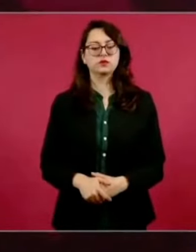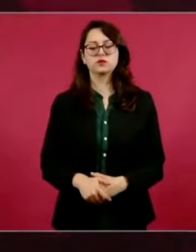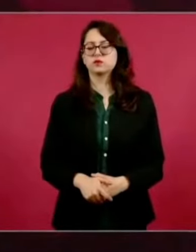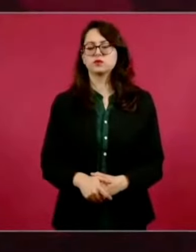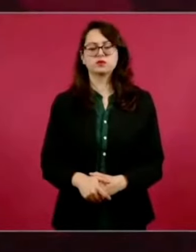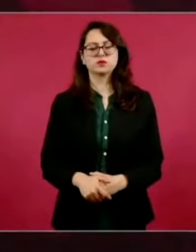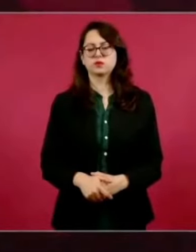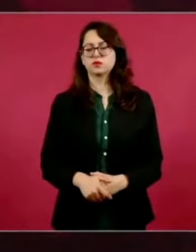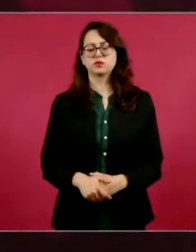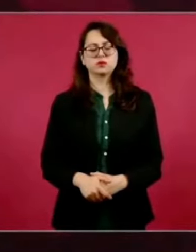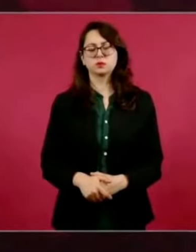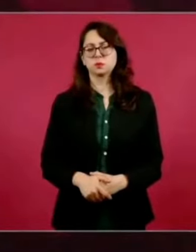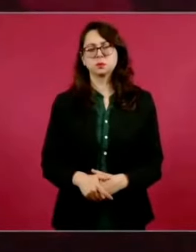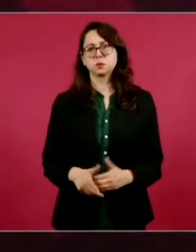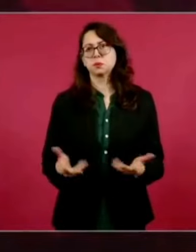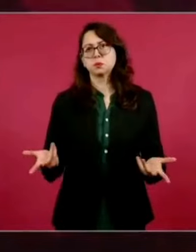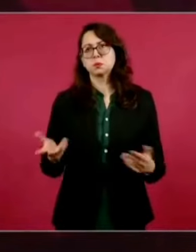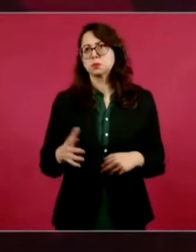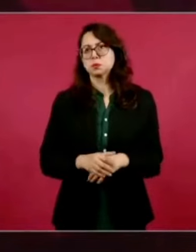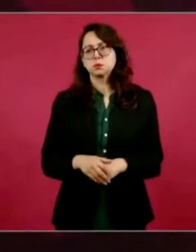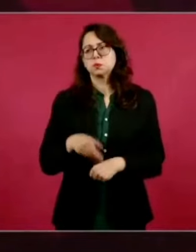fortalecida la economía,